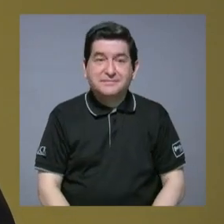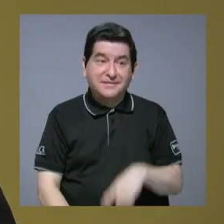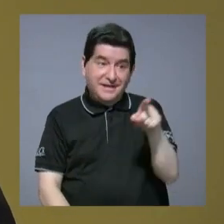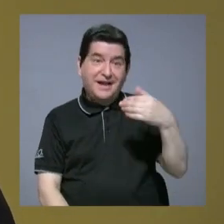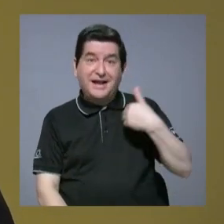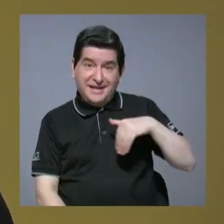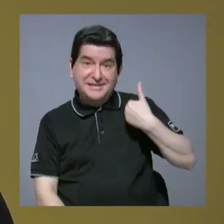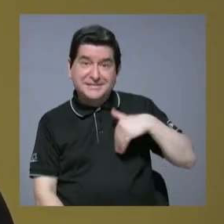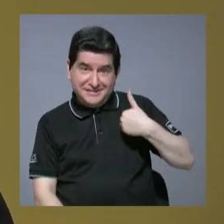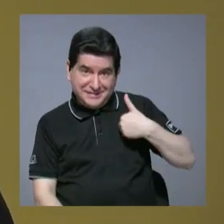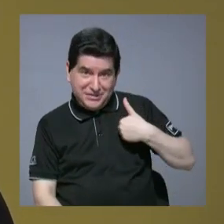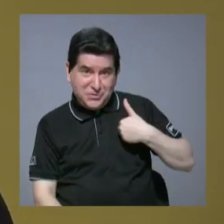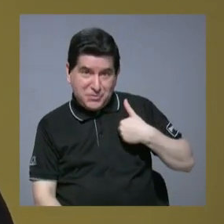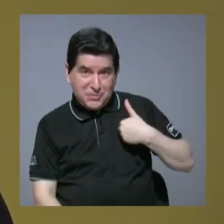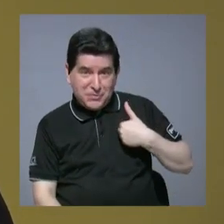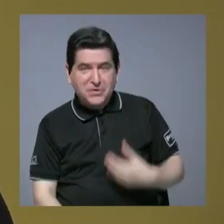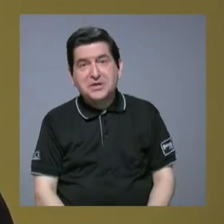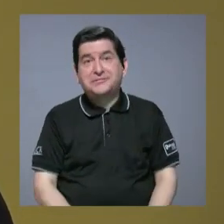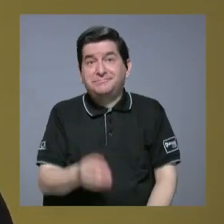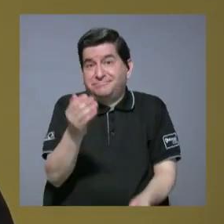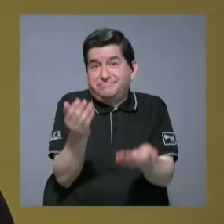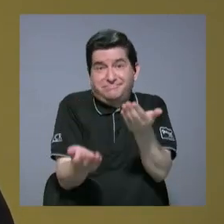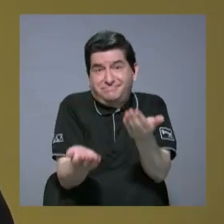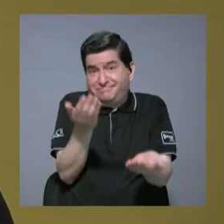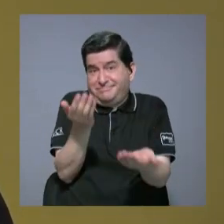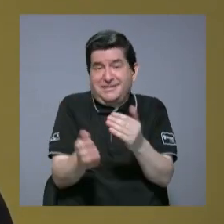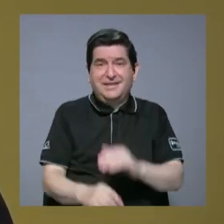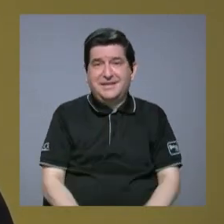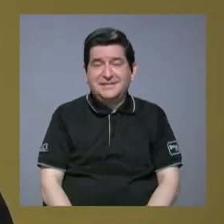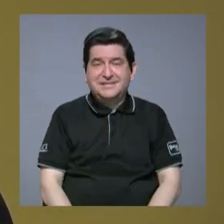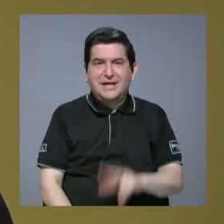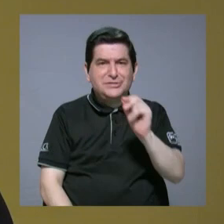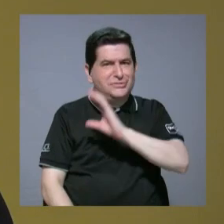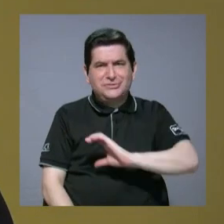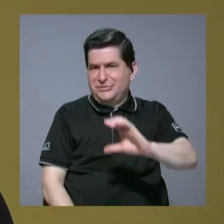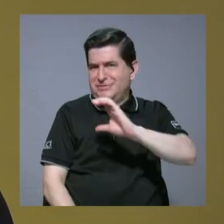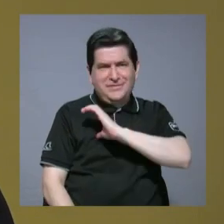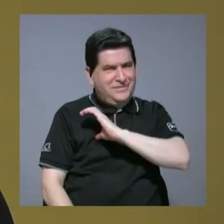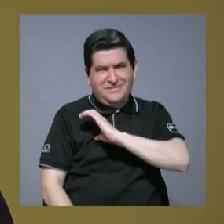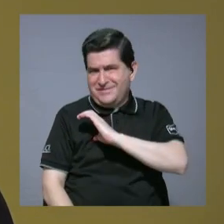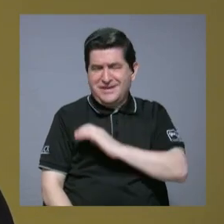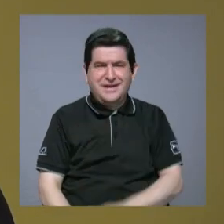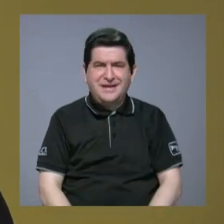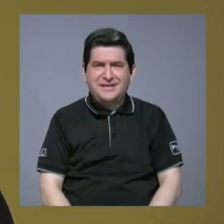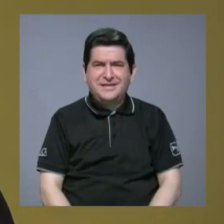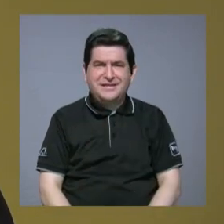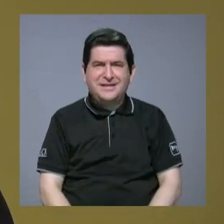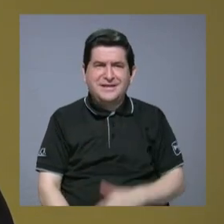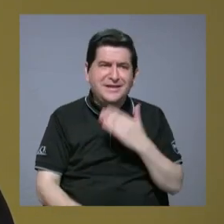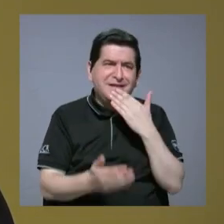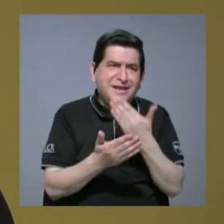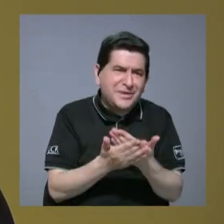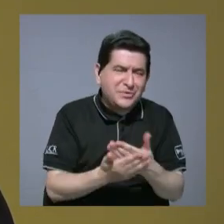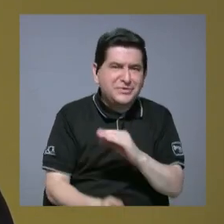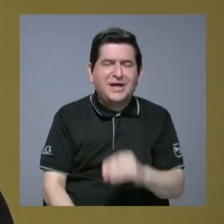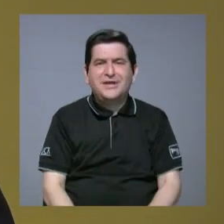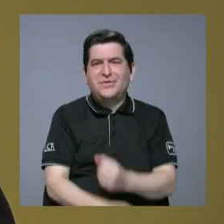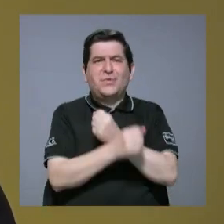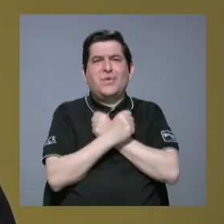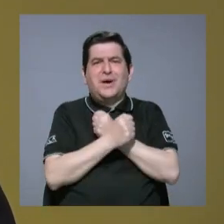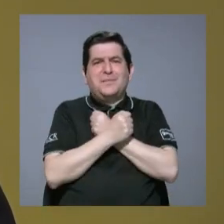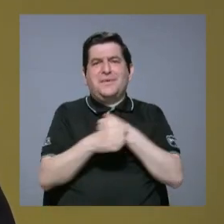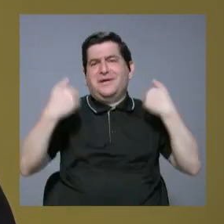señor que posiblemente no lo caracterizaba la generosidad ni el amor por la